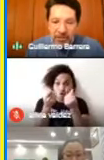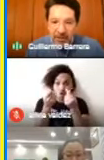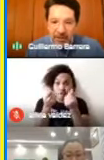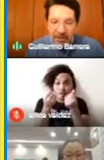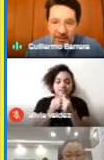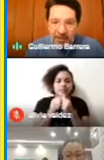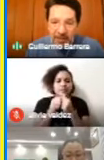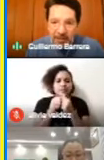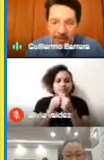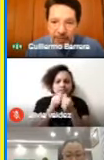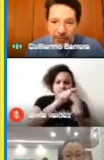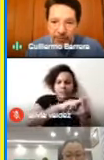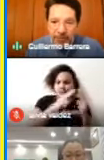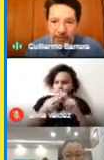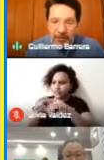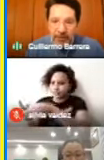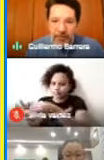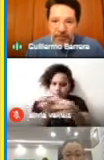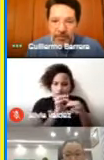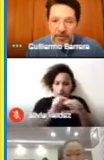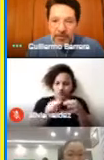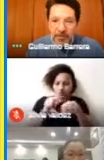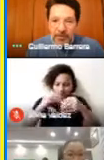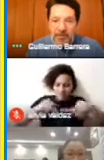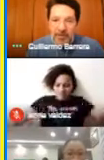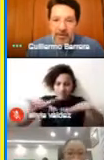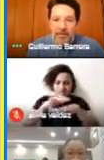se interrelacionan en un territorio